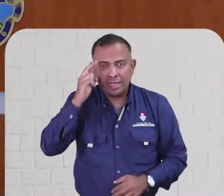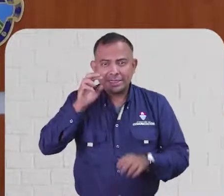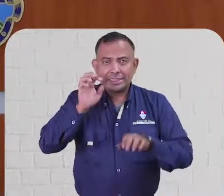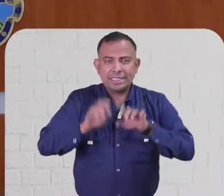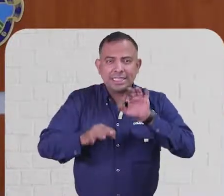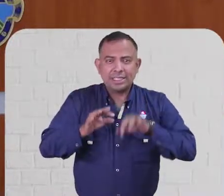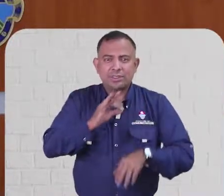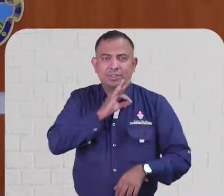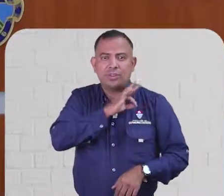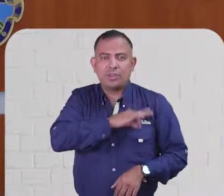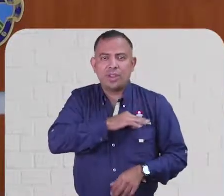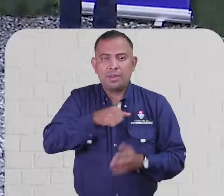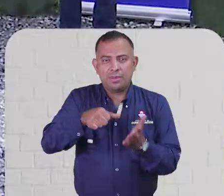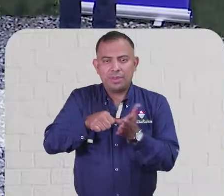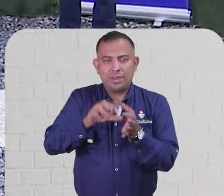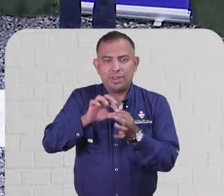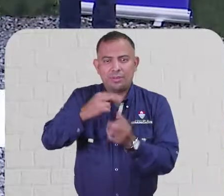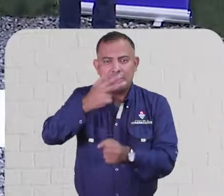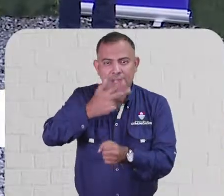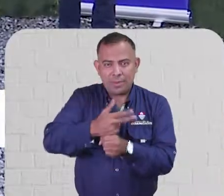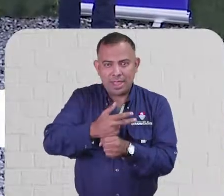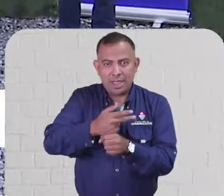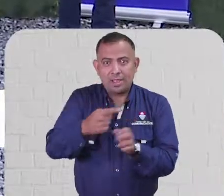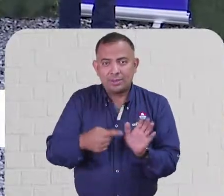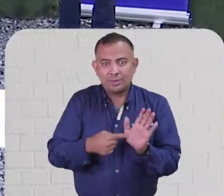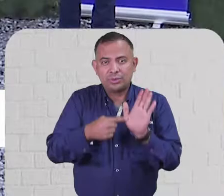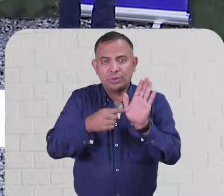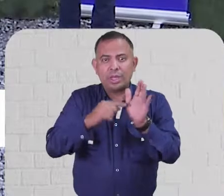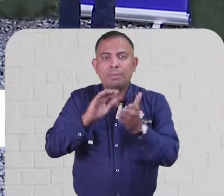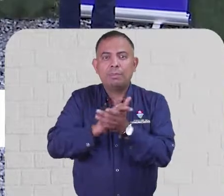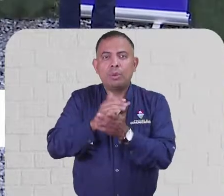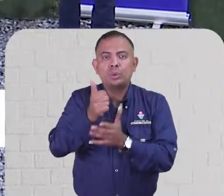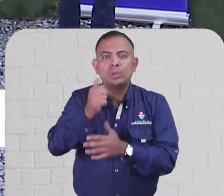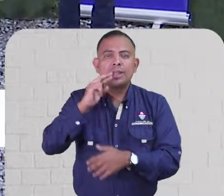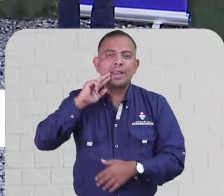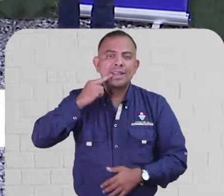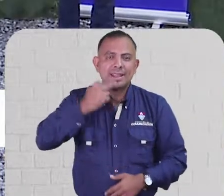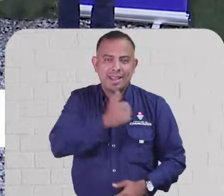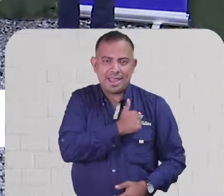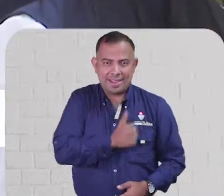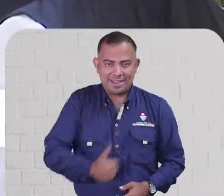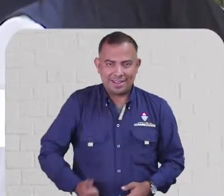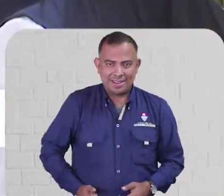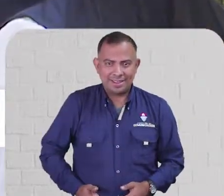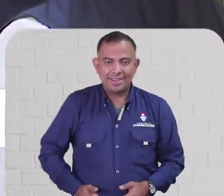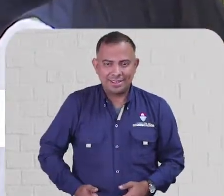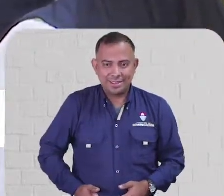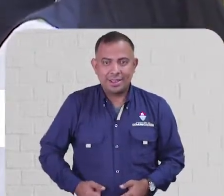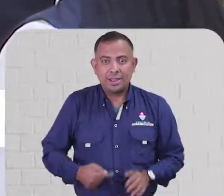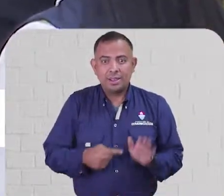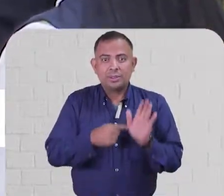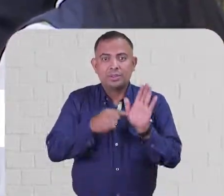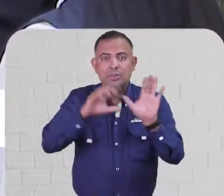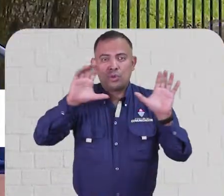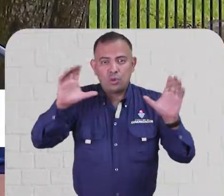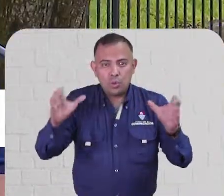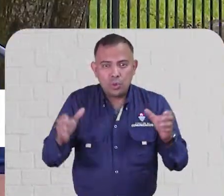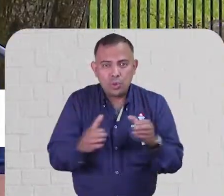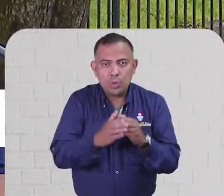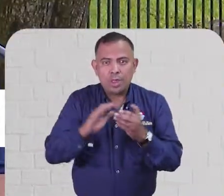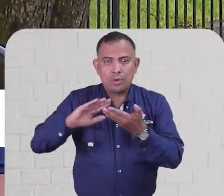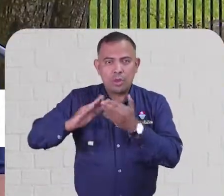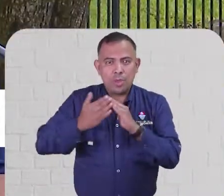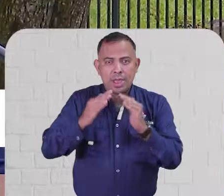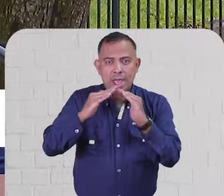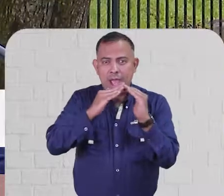la Secretaría de Asuntos Sociales de la Municipalidad de Guatemala, a cargo de la esposa del alcalde, Dominic de Quiñones,